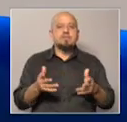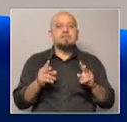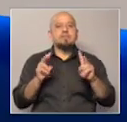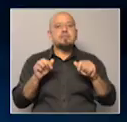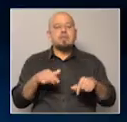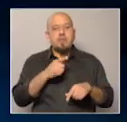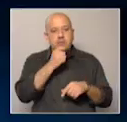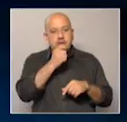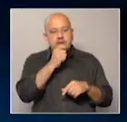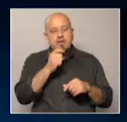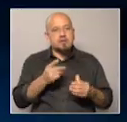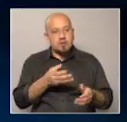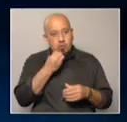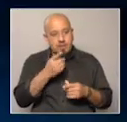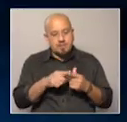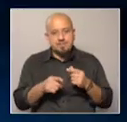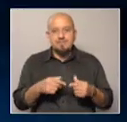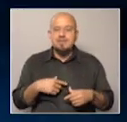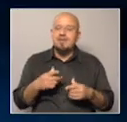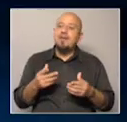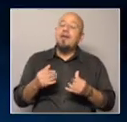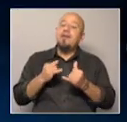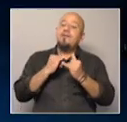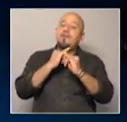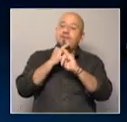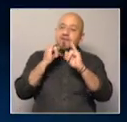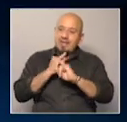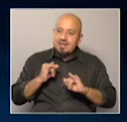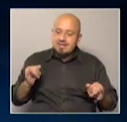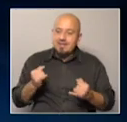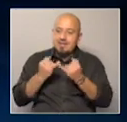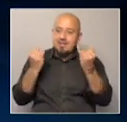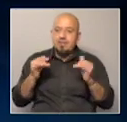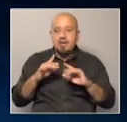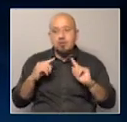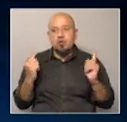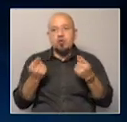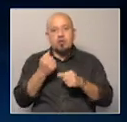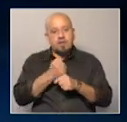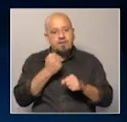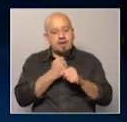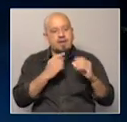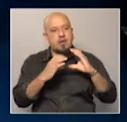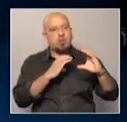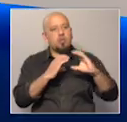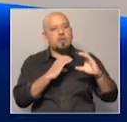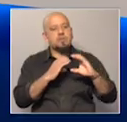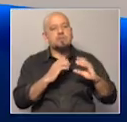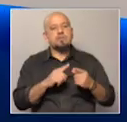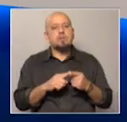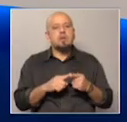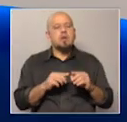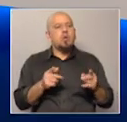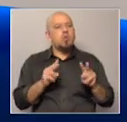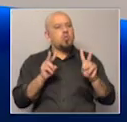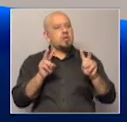columna periodística. Rosina, ¿cómo andás? ¿Cómo estás, Pilar? Feliz día. Feliz día también para ti, para todos los que trabajan en los medios de comunicación.